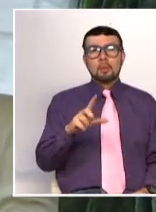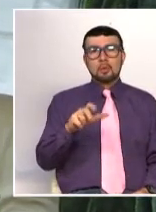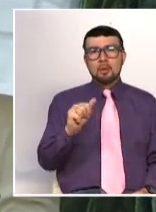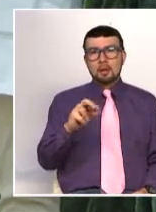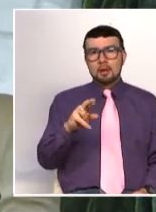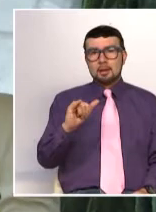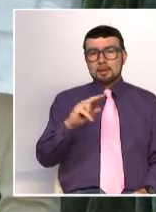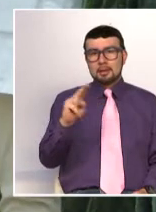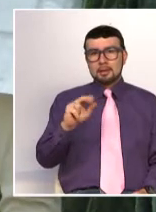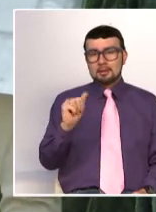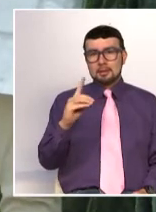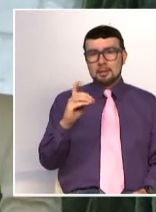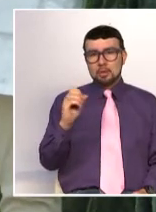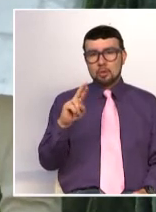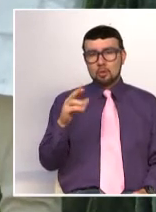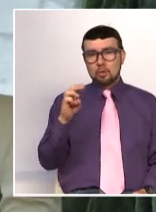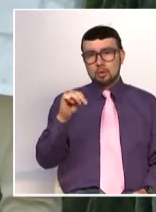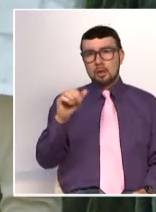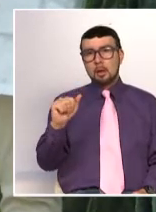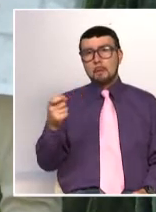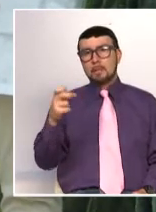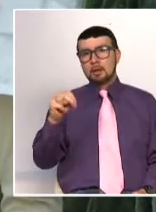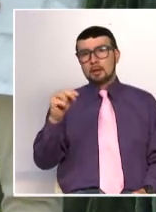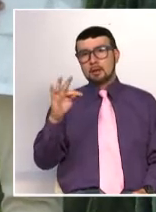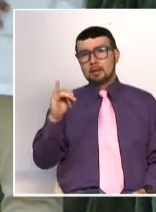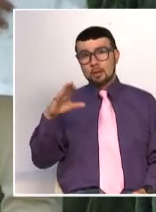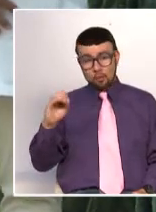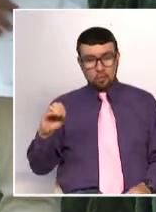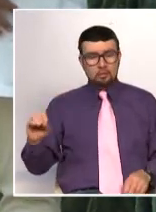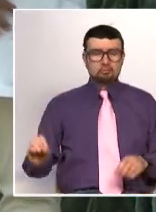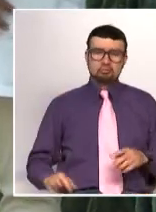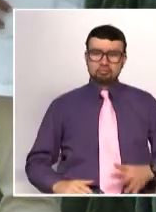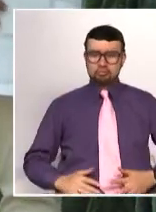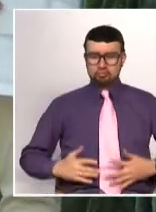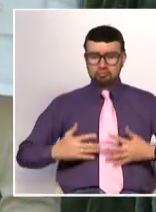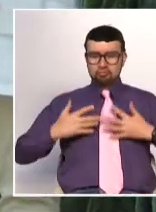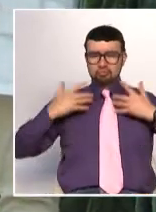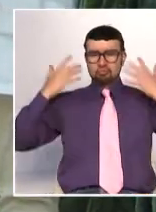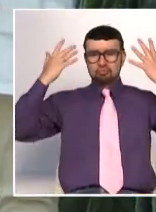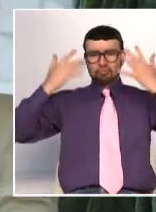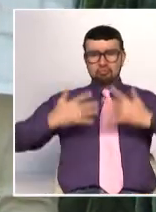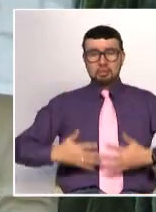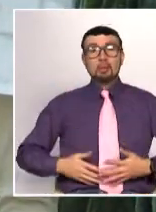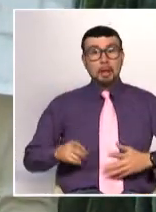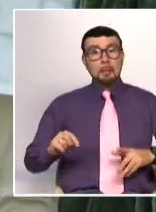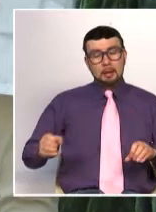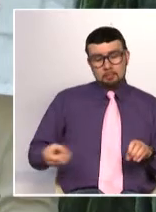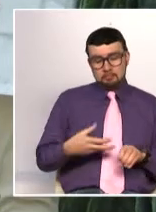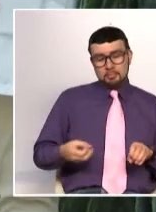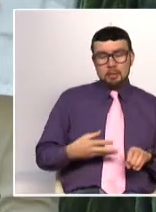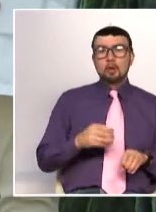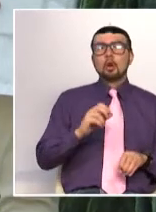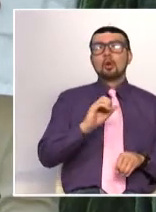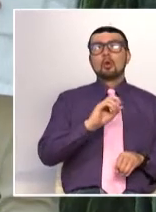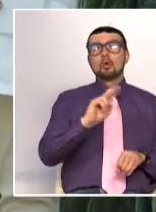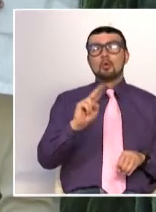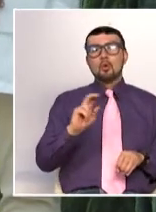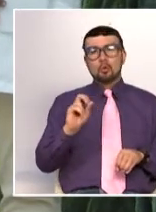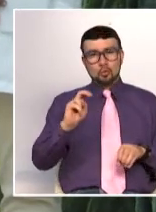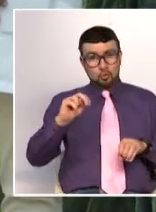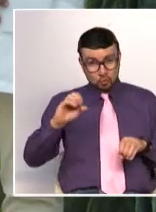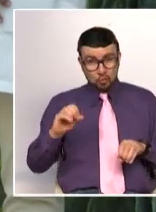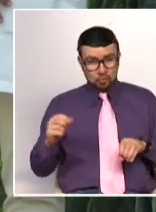que hace una repolarización de todas las células del organismo y se aplica el grandioso no que es un gas proveniente del